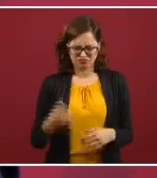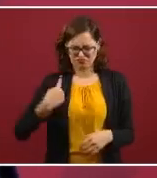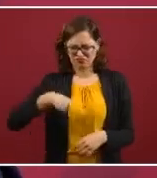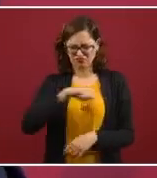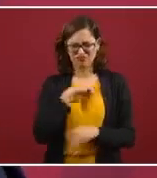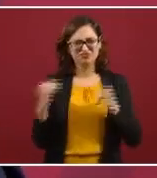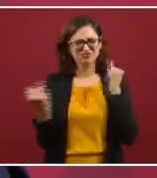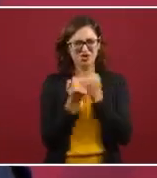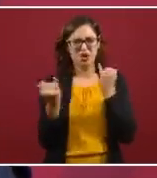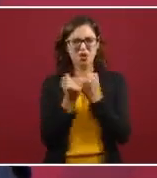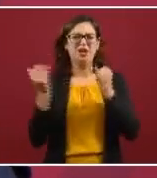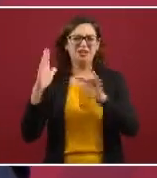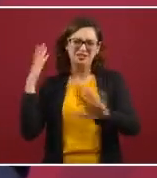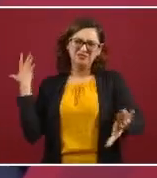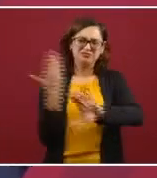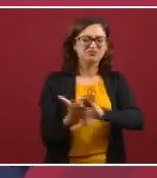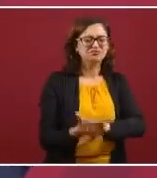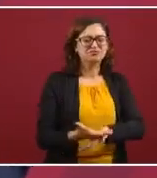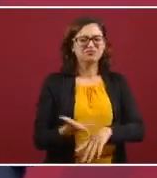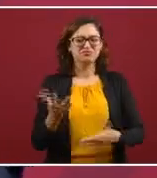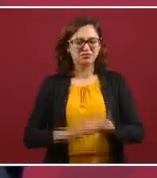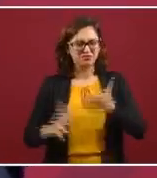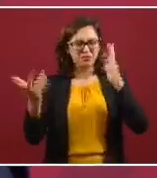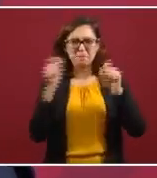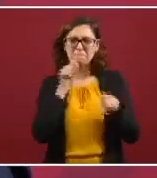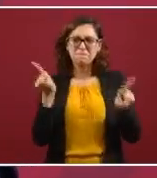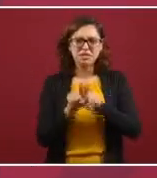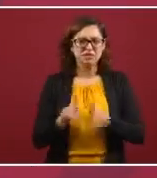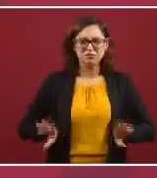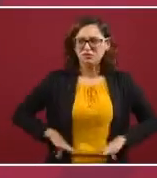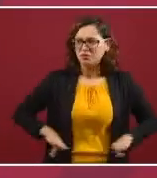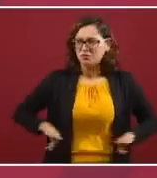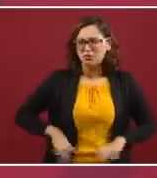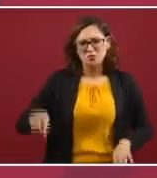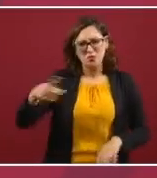violencia para, como lo hacían ellos, mostrar